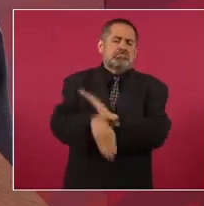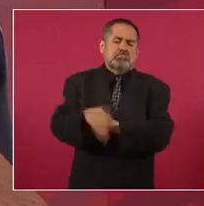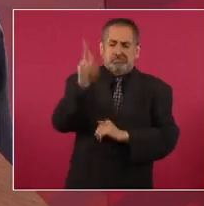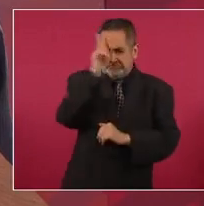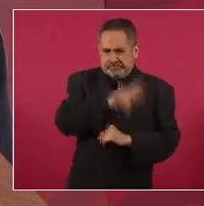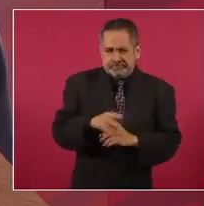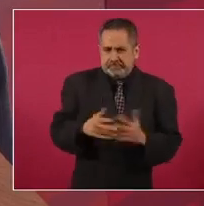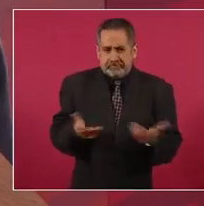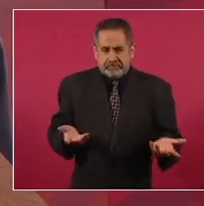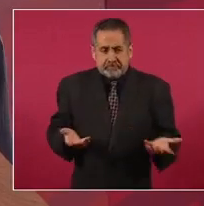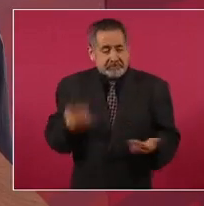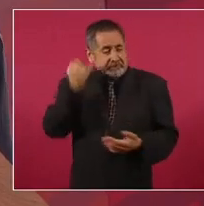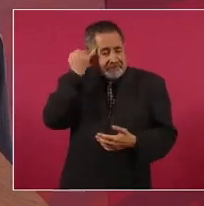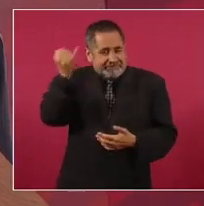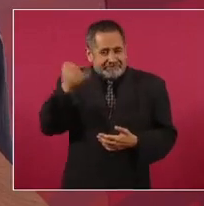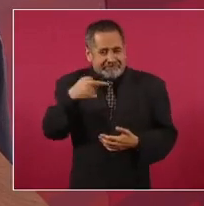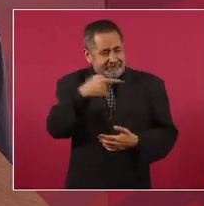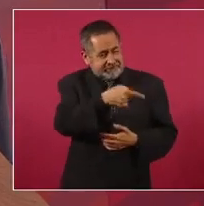¿Cómo estaría el país?